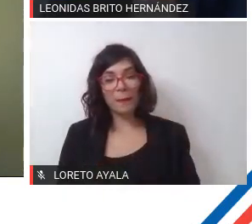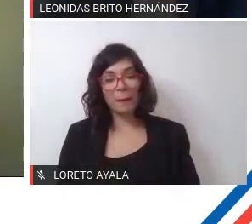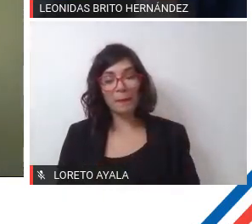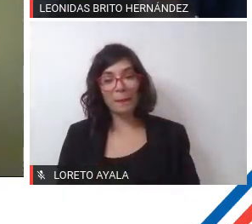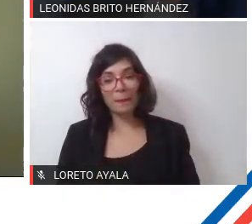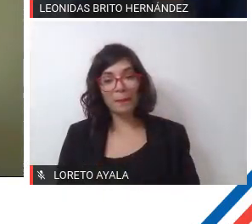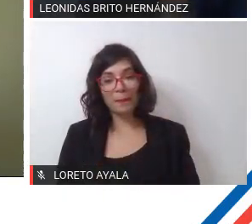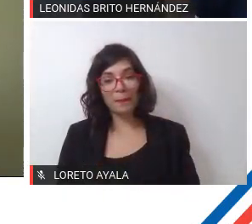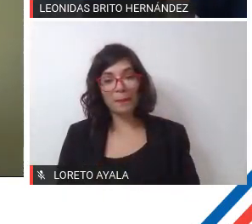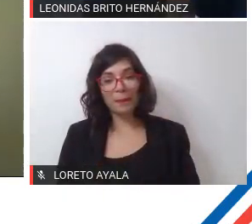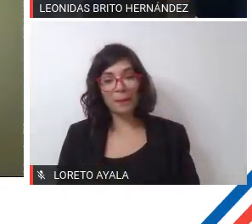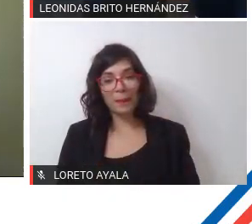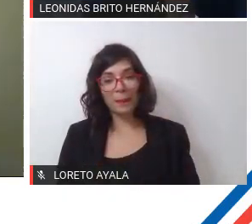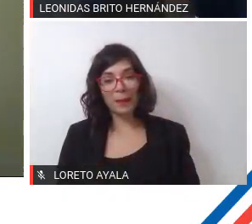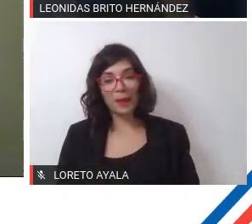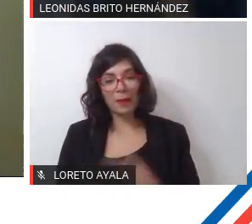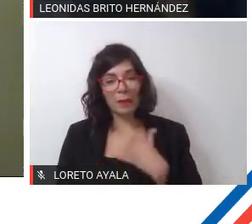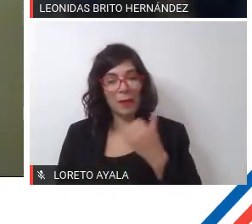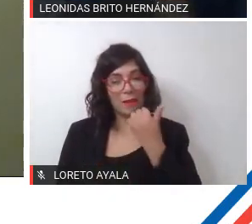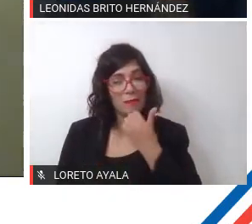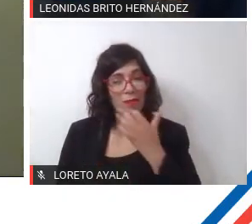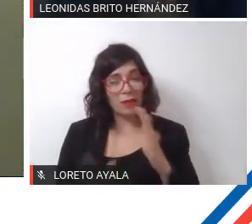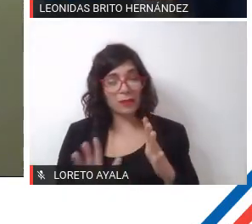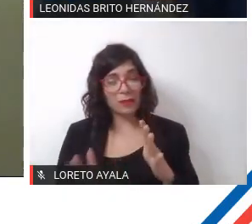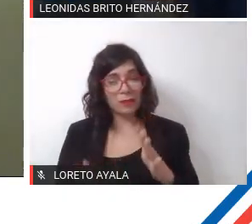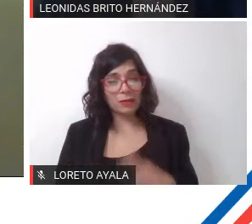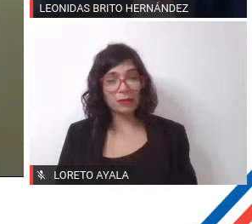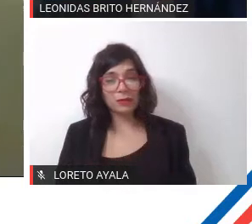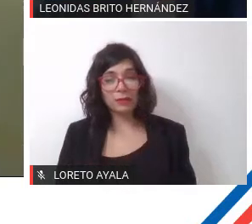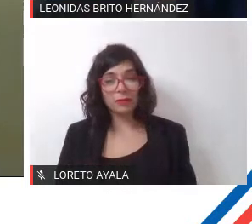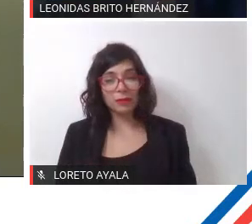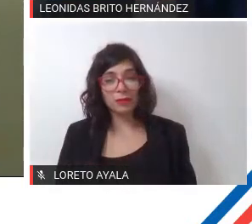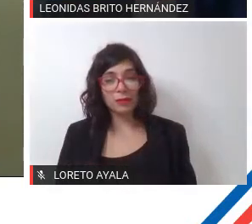Chisyuma, corrígeme, Leonida, Chisyuma,